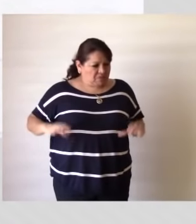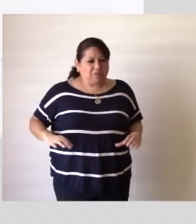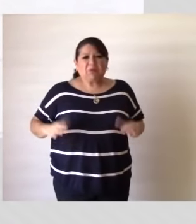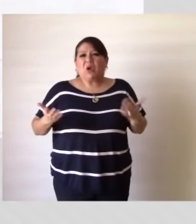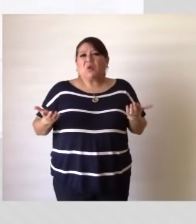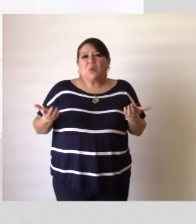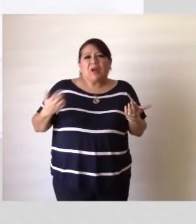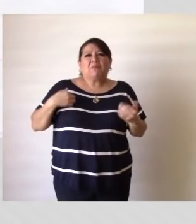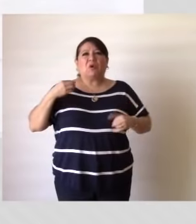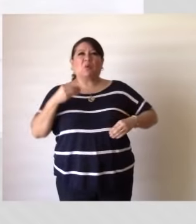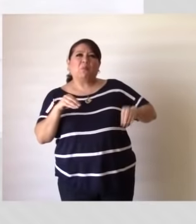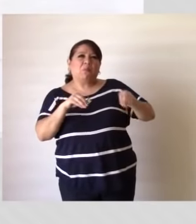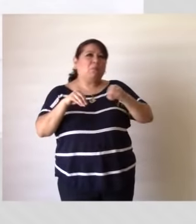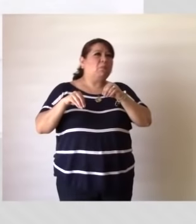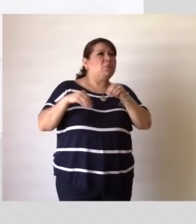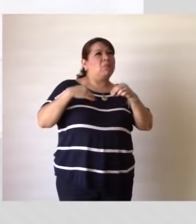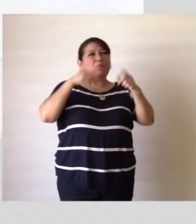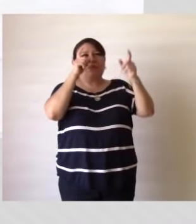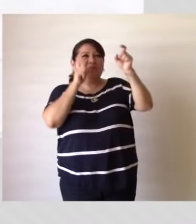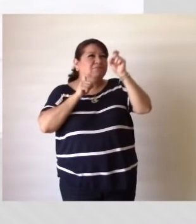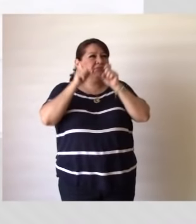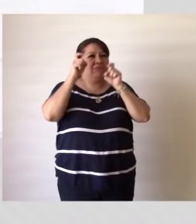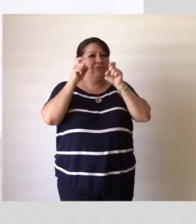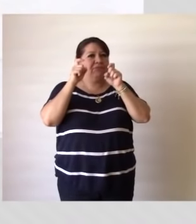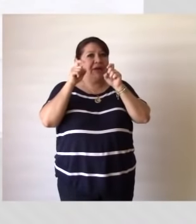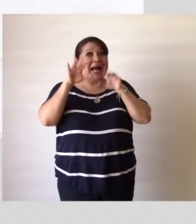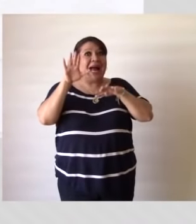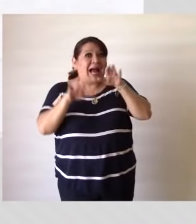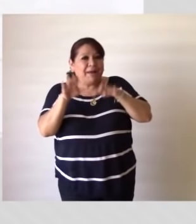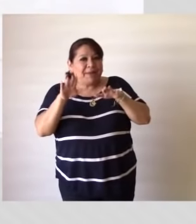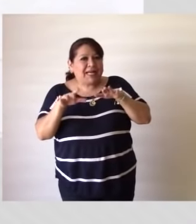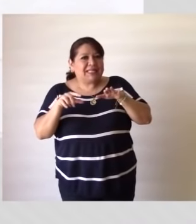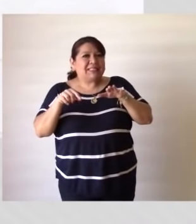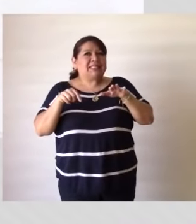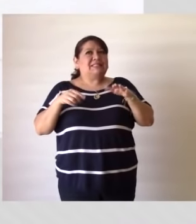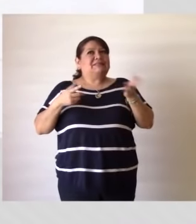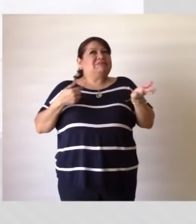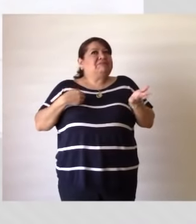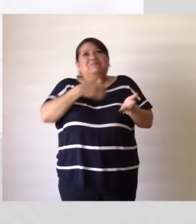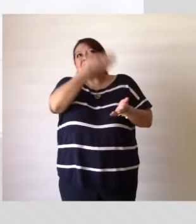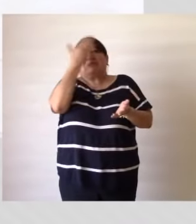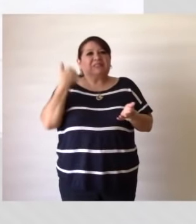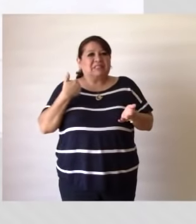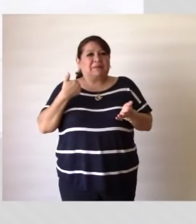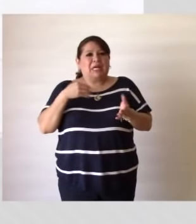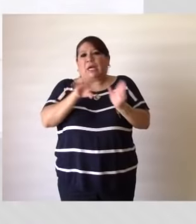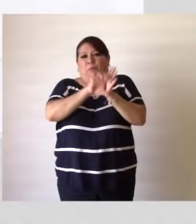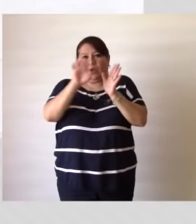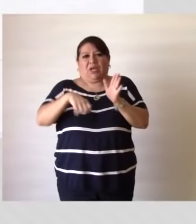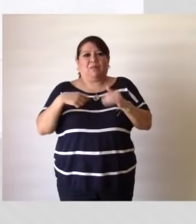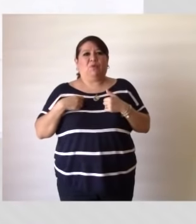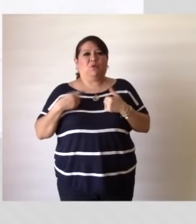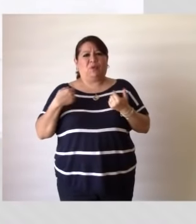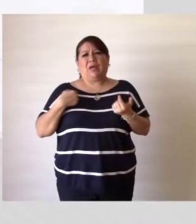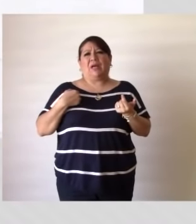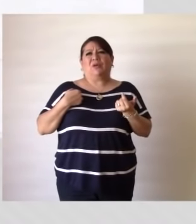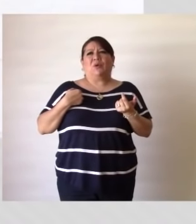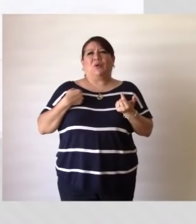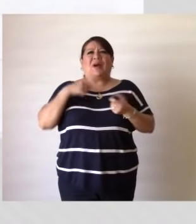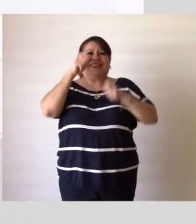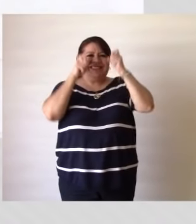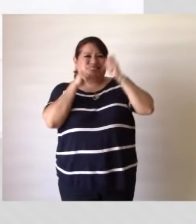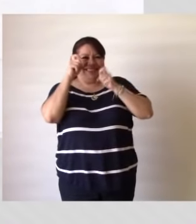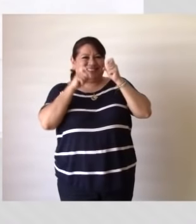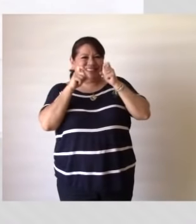nos enojamos o cuando alguien dice algo que no nos gusta hacemos una expresión hacemos una cara una cara de desagrado pero